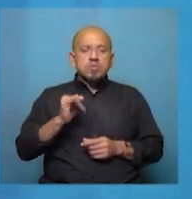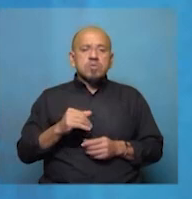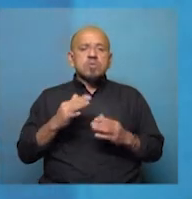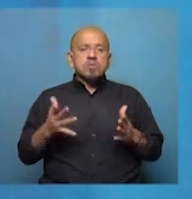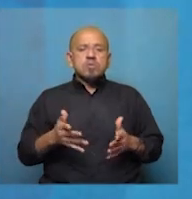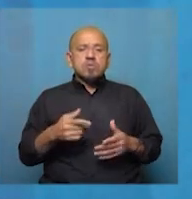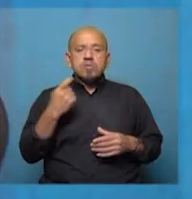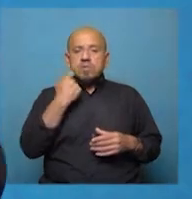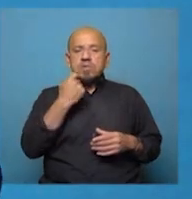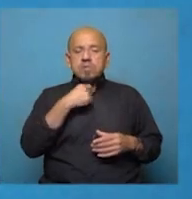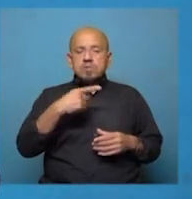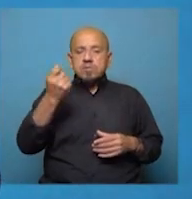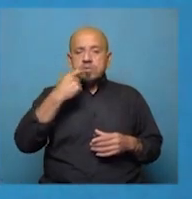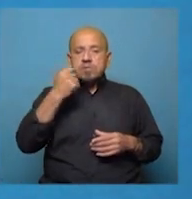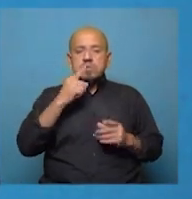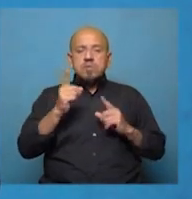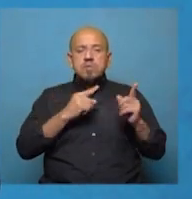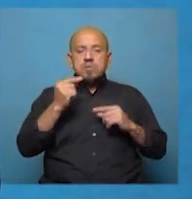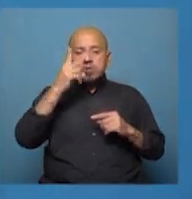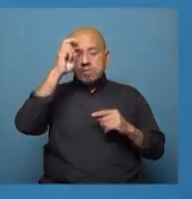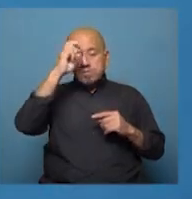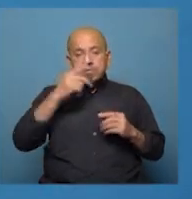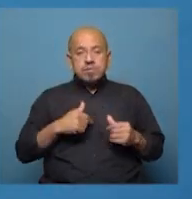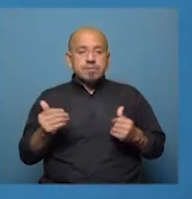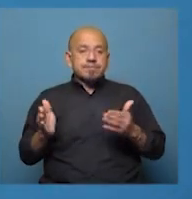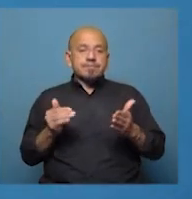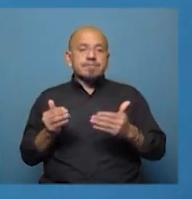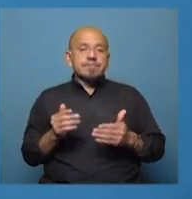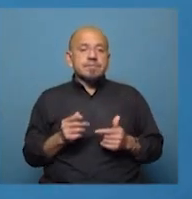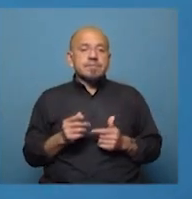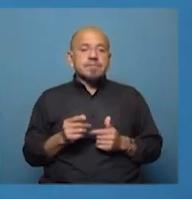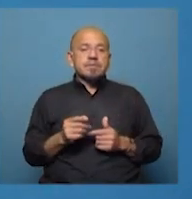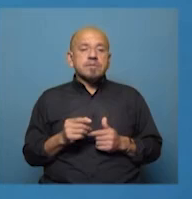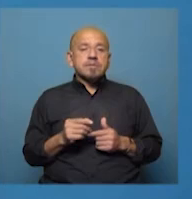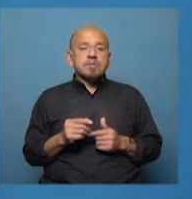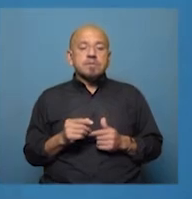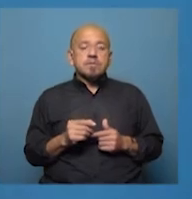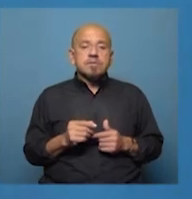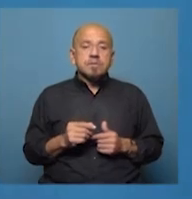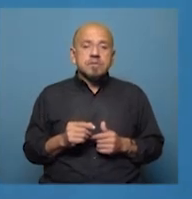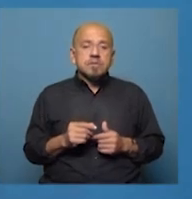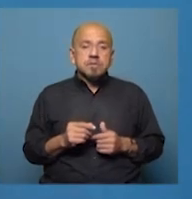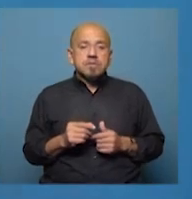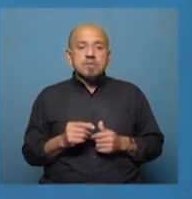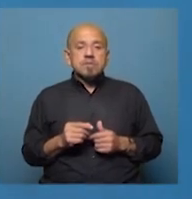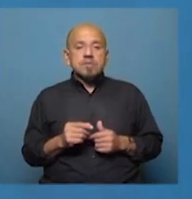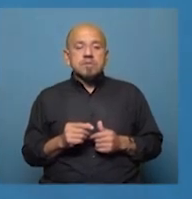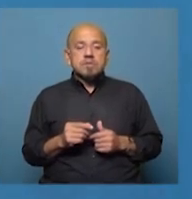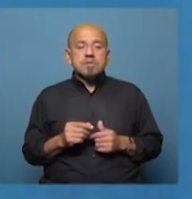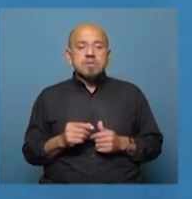a la falta de medicamentos que hay en algunas policlínicas y sí porque si tú Tena atend en vas a la